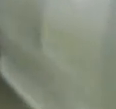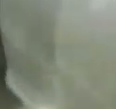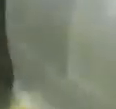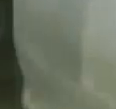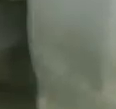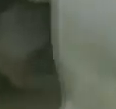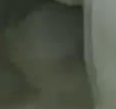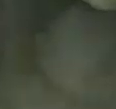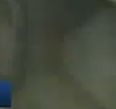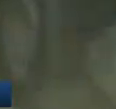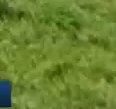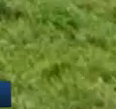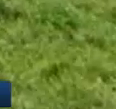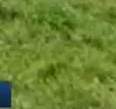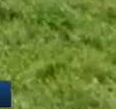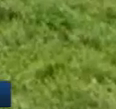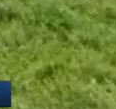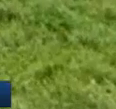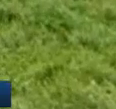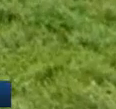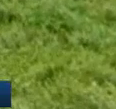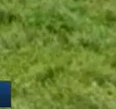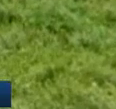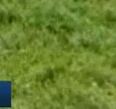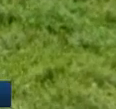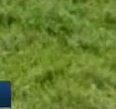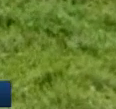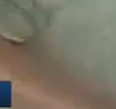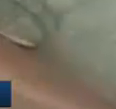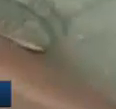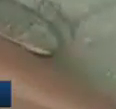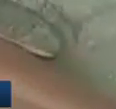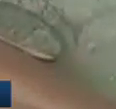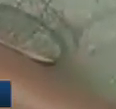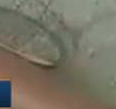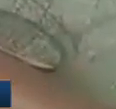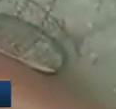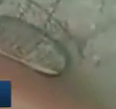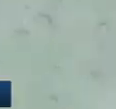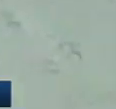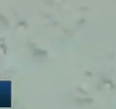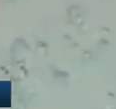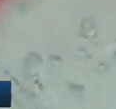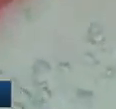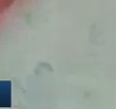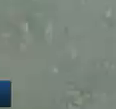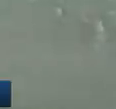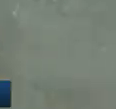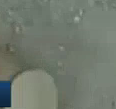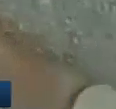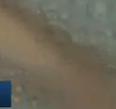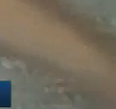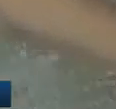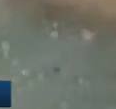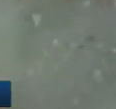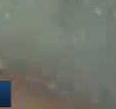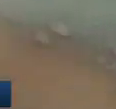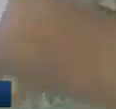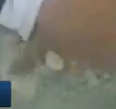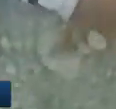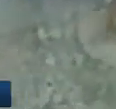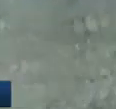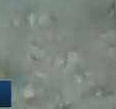Triple asesinato se registró en el cantón La Troncal, provincia del Cañar. Las víctimas recibieron más de 11 disparos y tenían